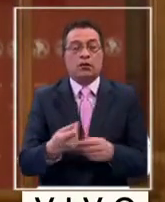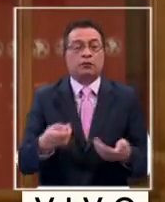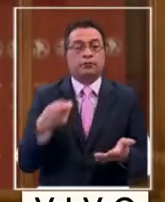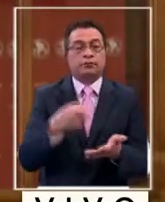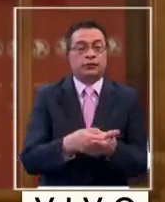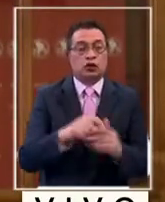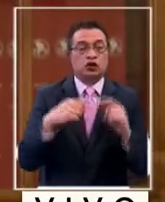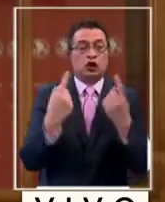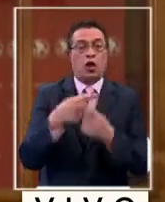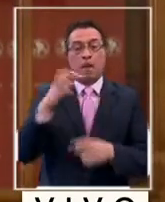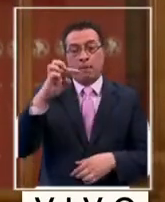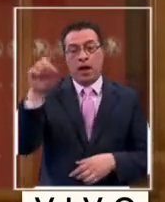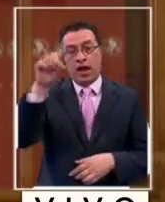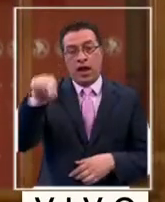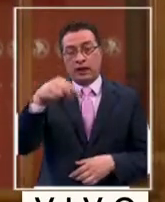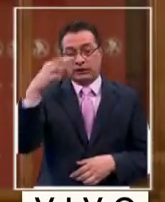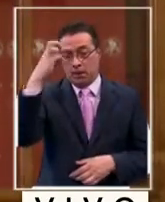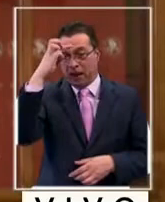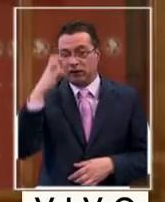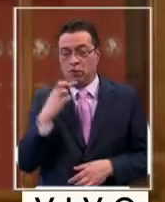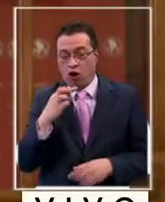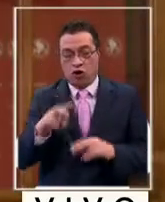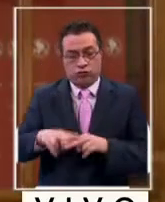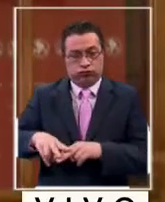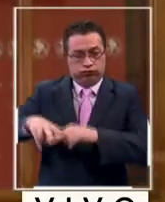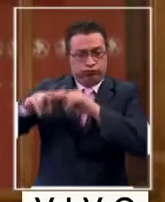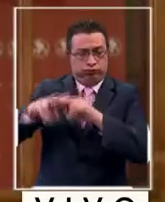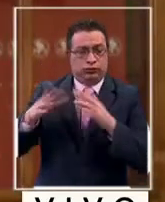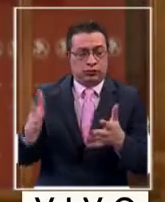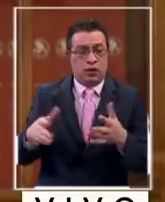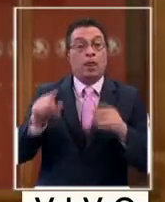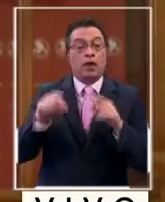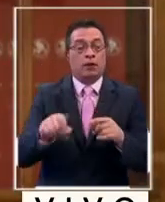todos los socialistas y, en definitiva, que esto no